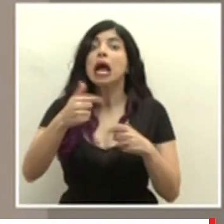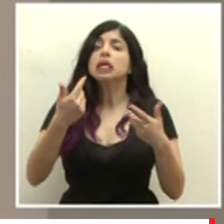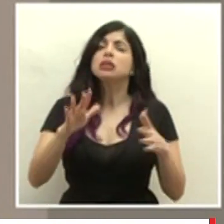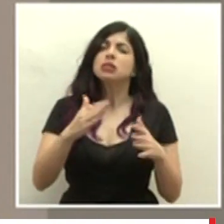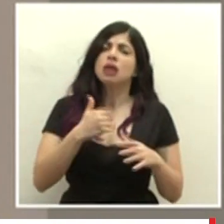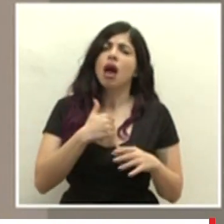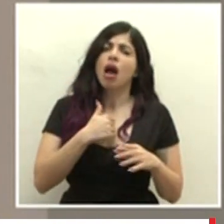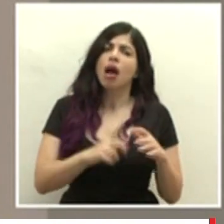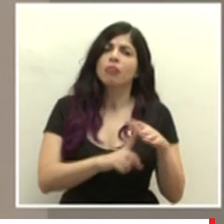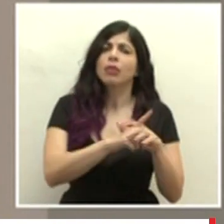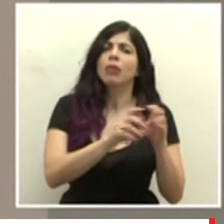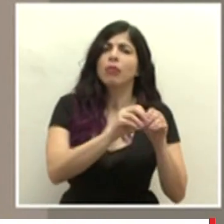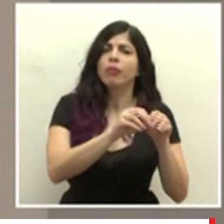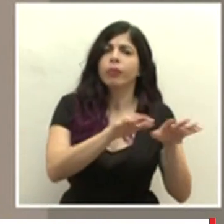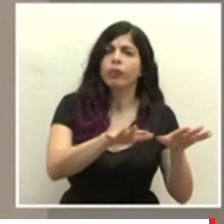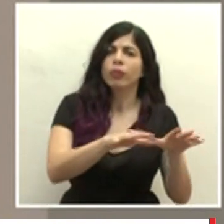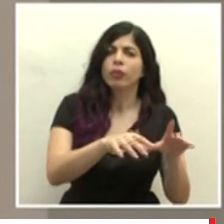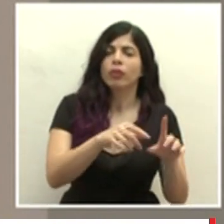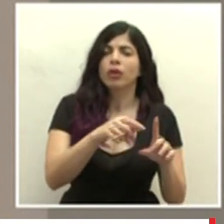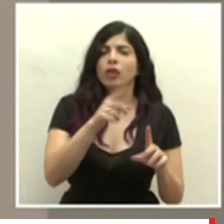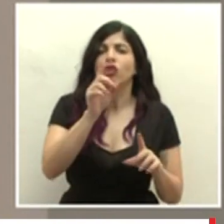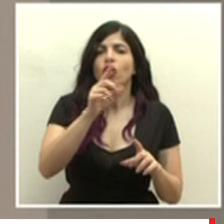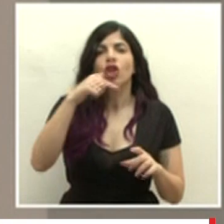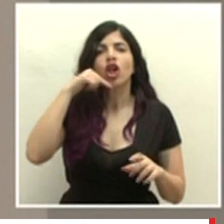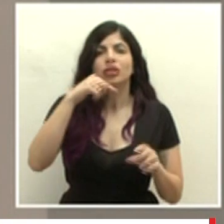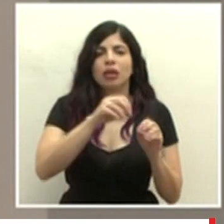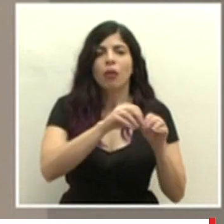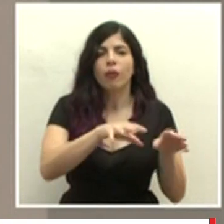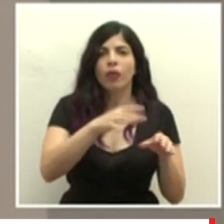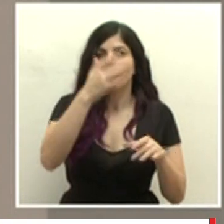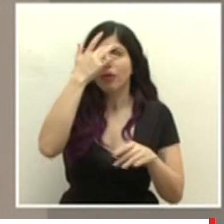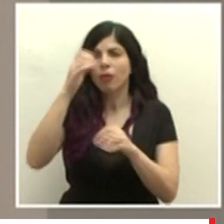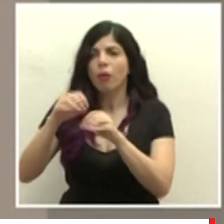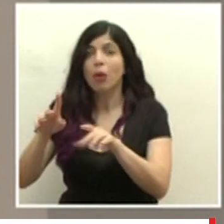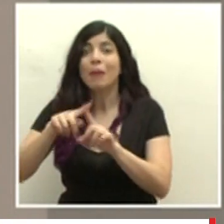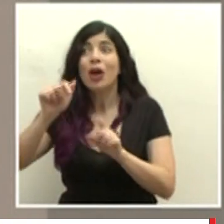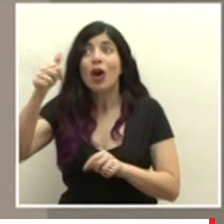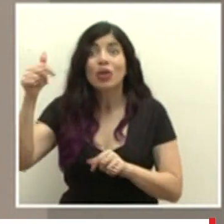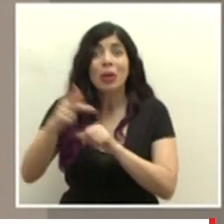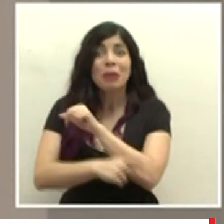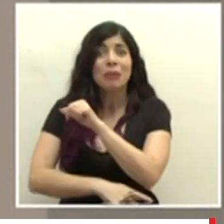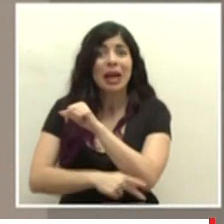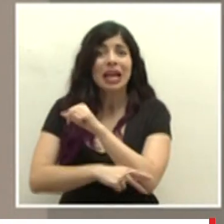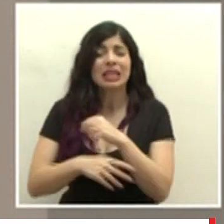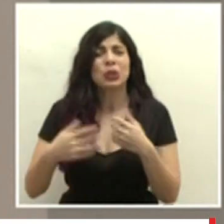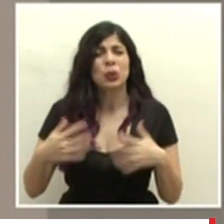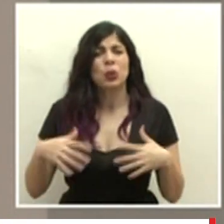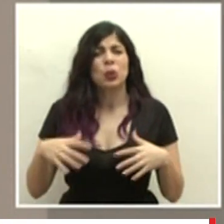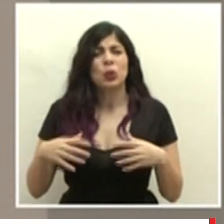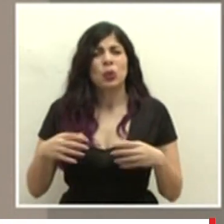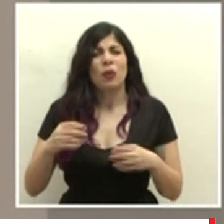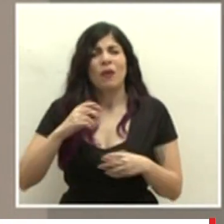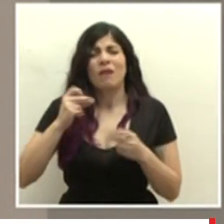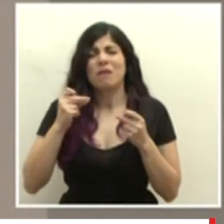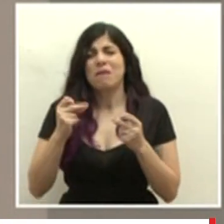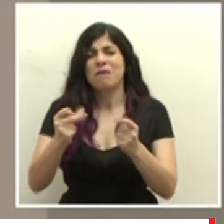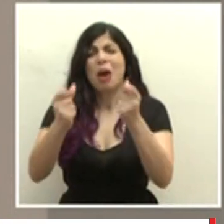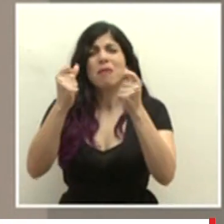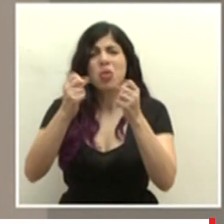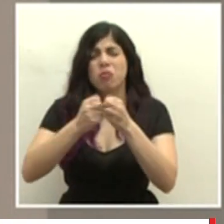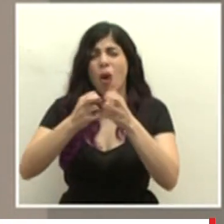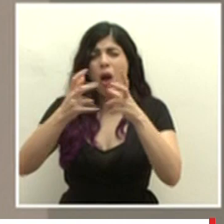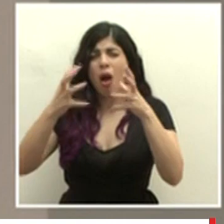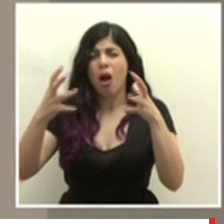ya brotes originados por call center, pero en otros países han agarrado mucha velocidad justamente por